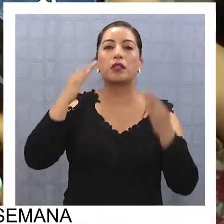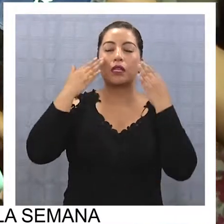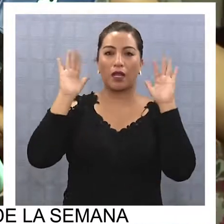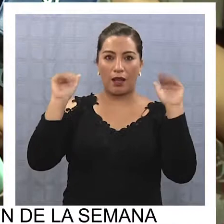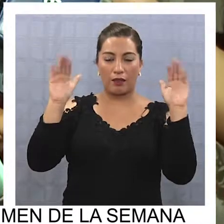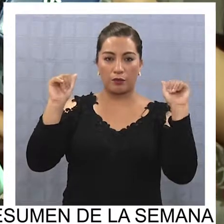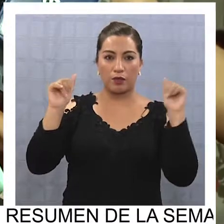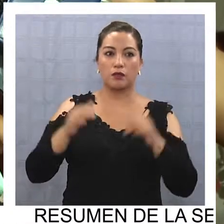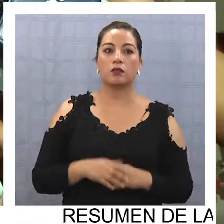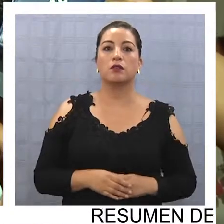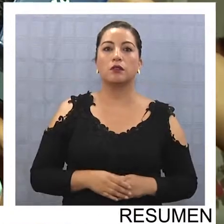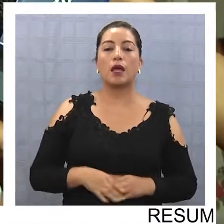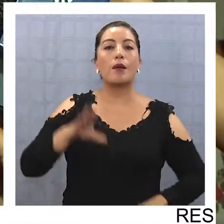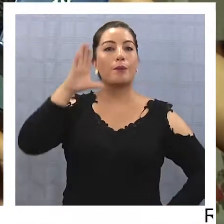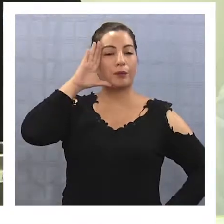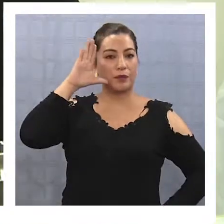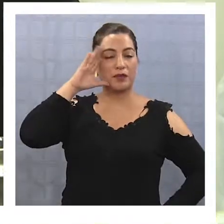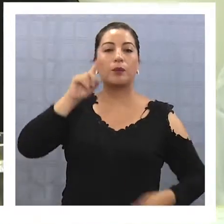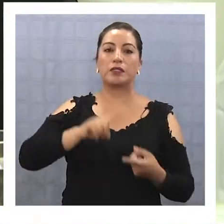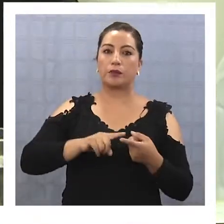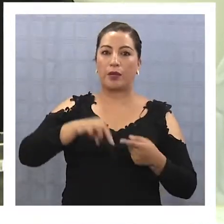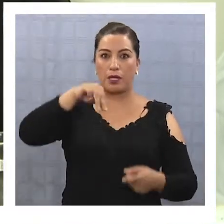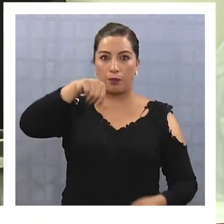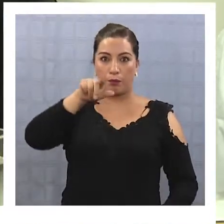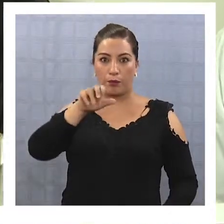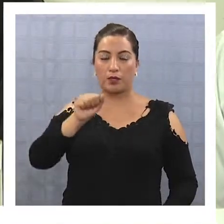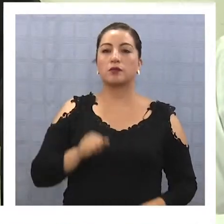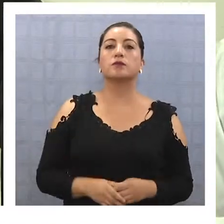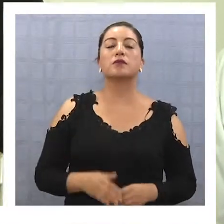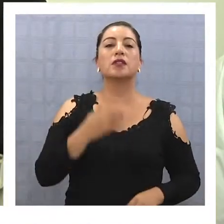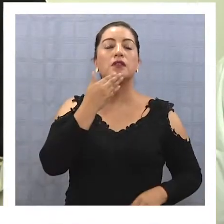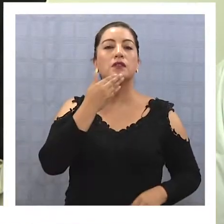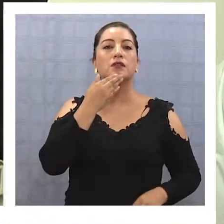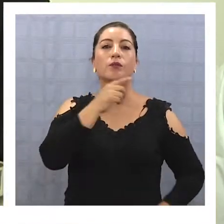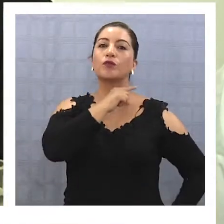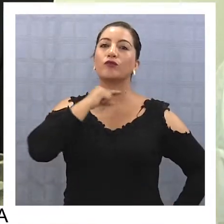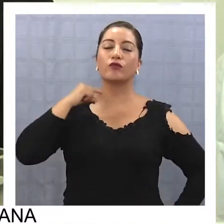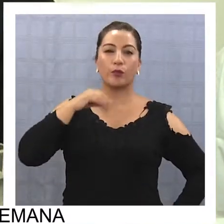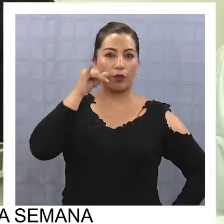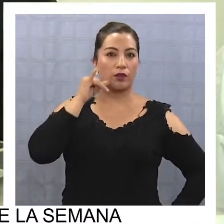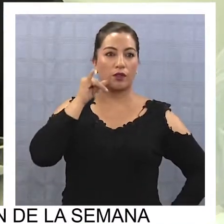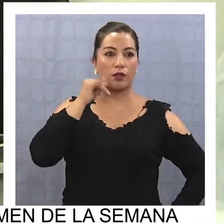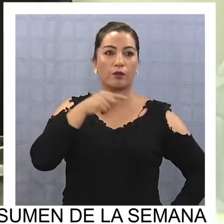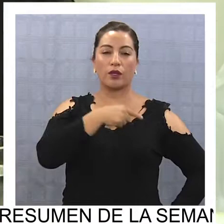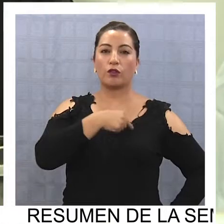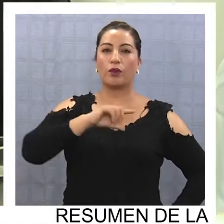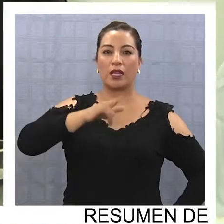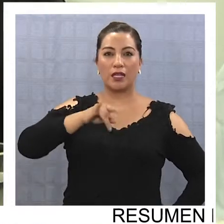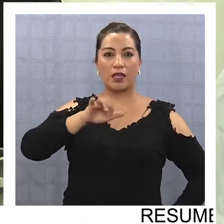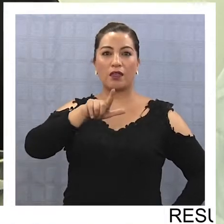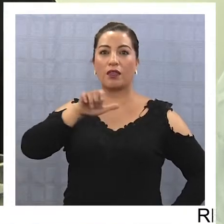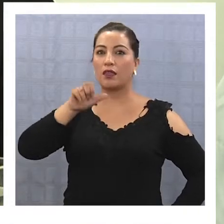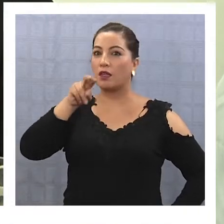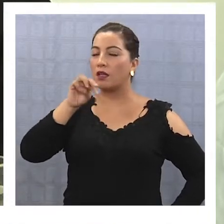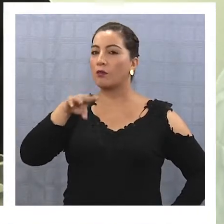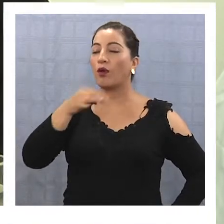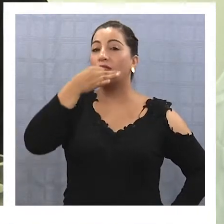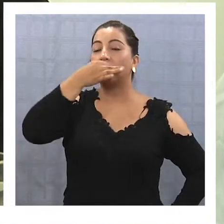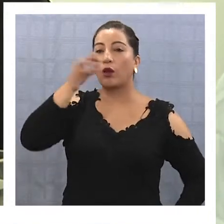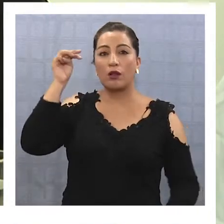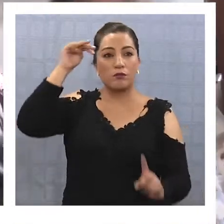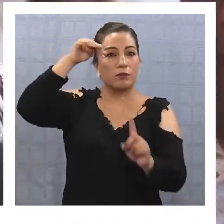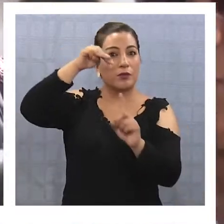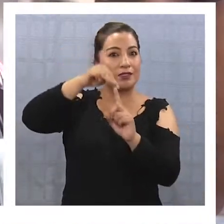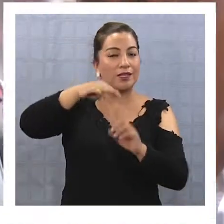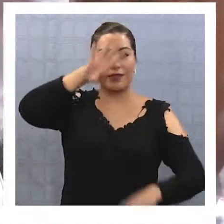en el aeropuerto? No, la presidenta participa en la misa. También el obispo de la diócesis de Iquique, Guillermo Vera Soto, destacó que el mensaje